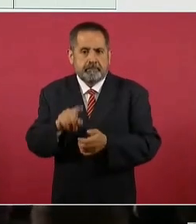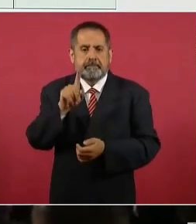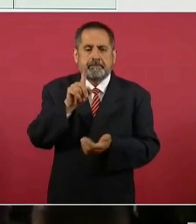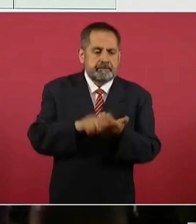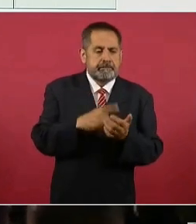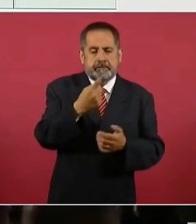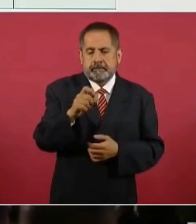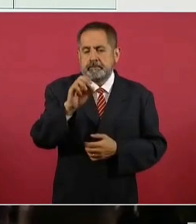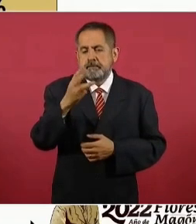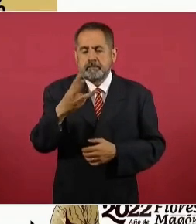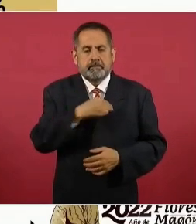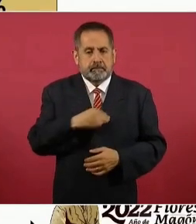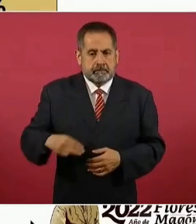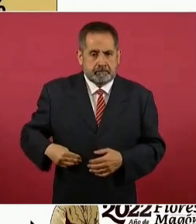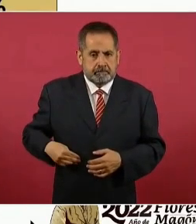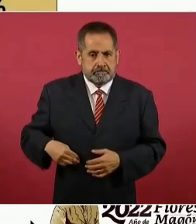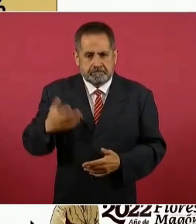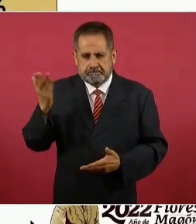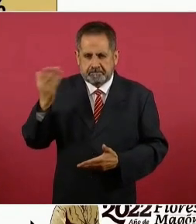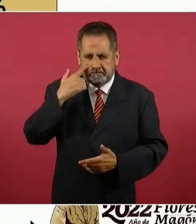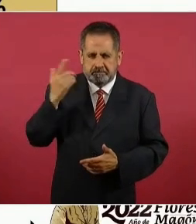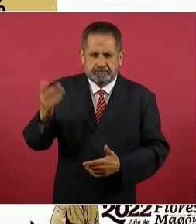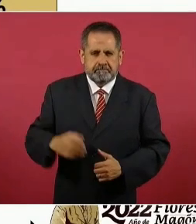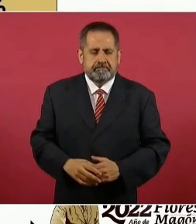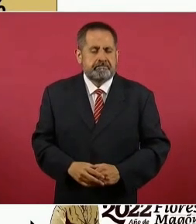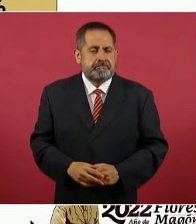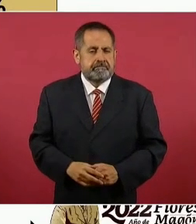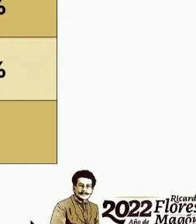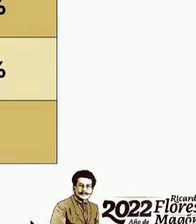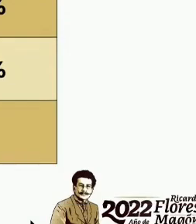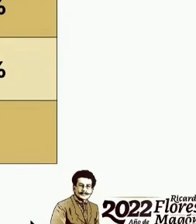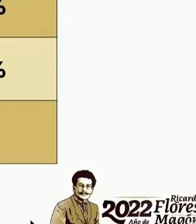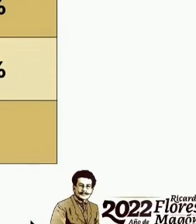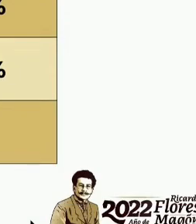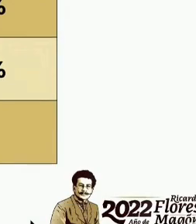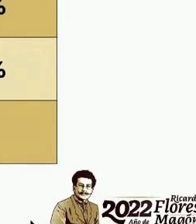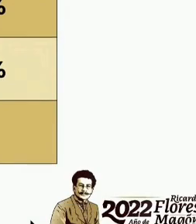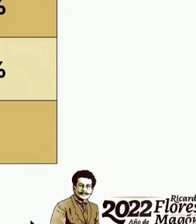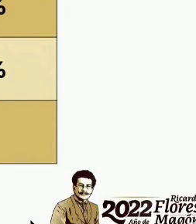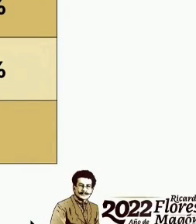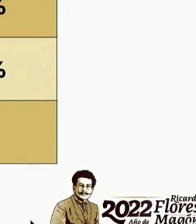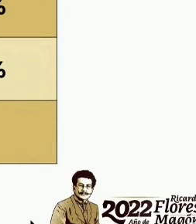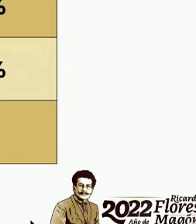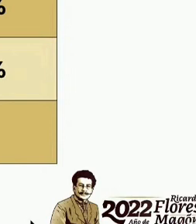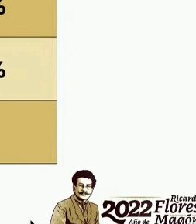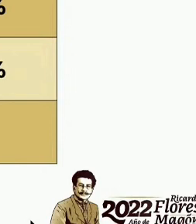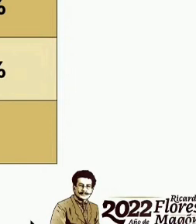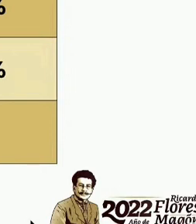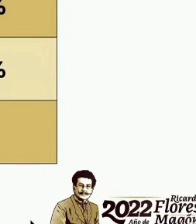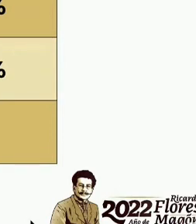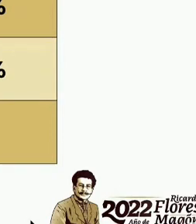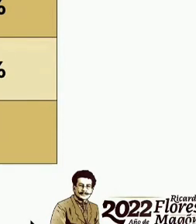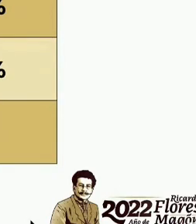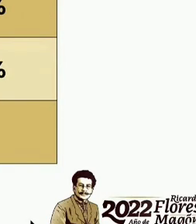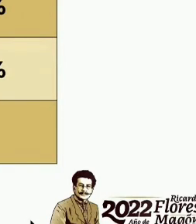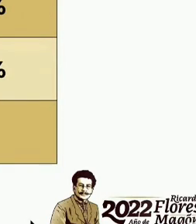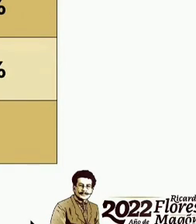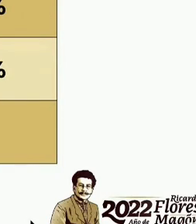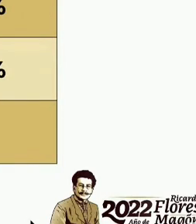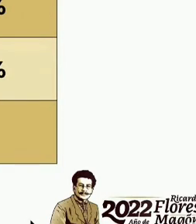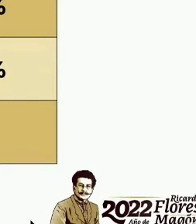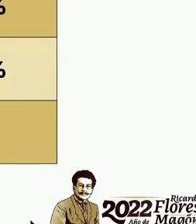municipios se apoya un total de 5 millones 617 mil 849